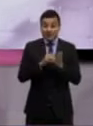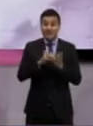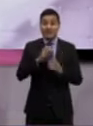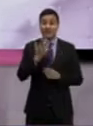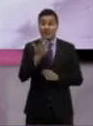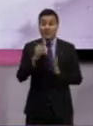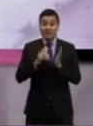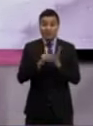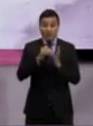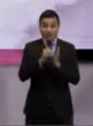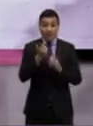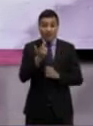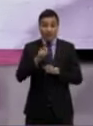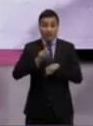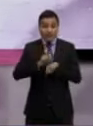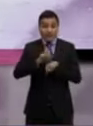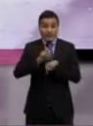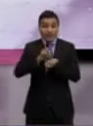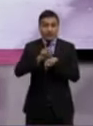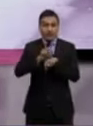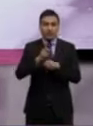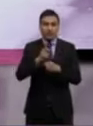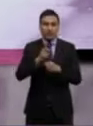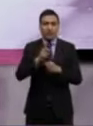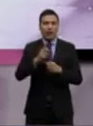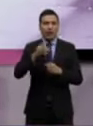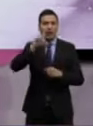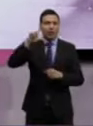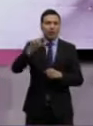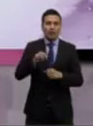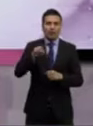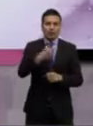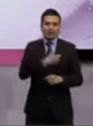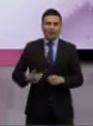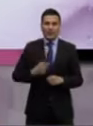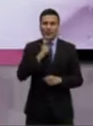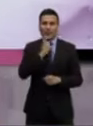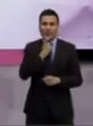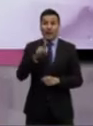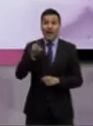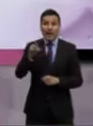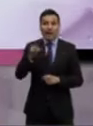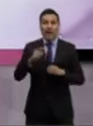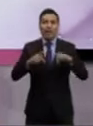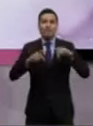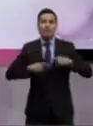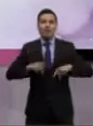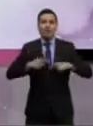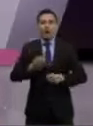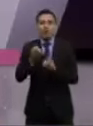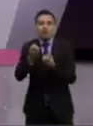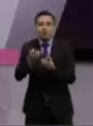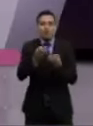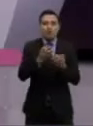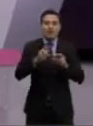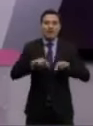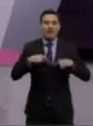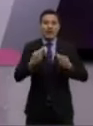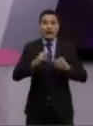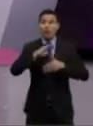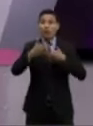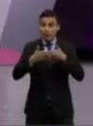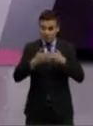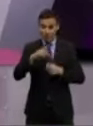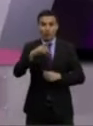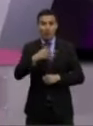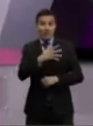2,150 millones de pesos diarios desde que llegó López. Está regalando dinero prestado, dinero que van a pagar tus hijos y tus nietos. El señor